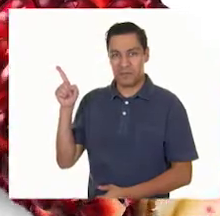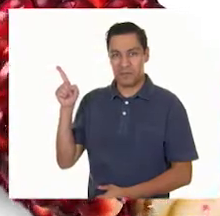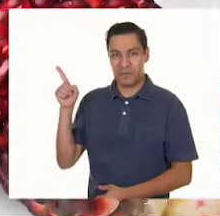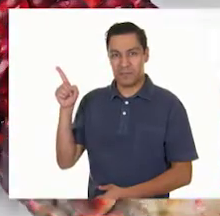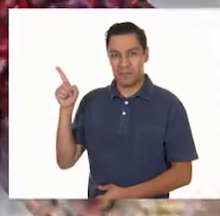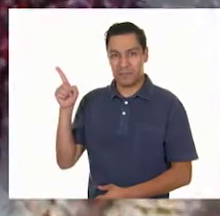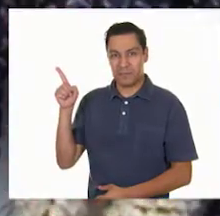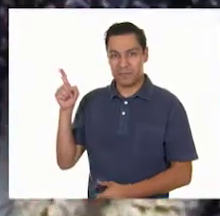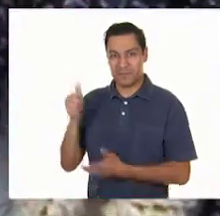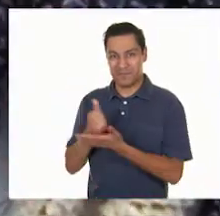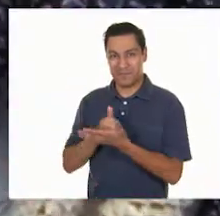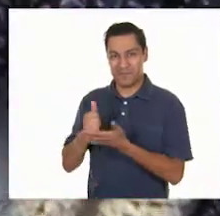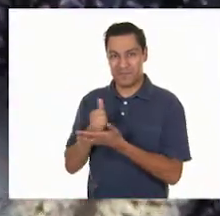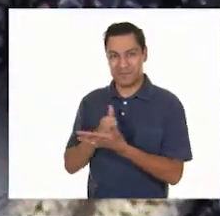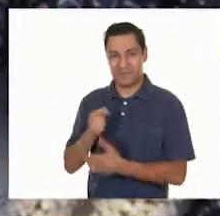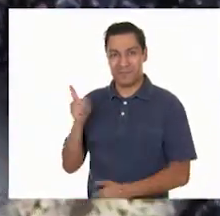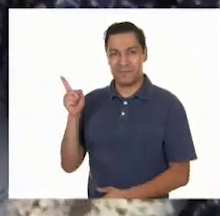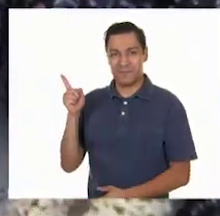azul